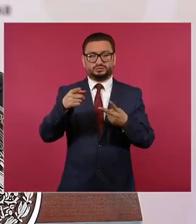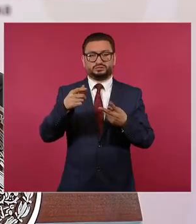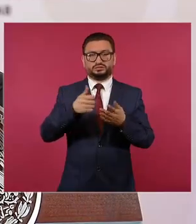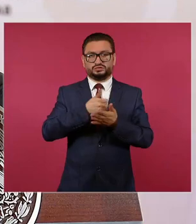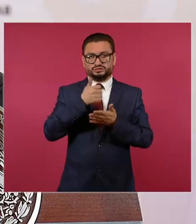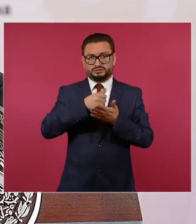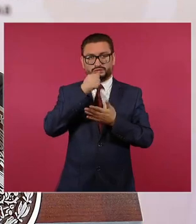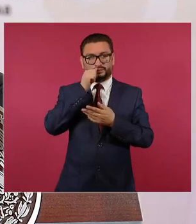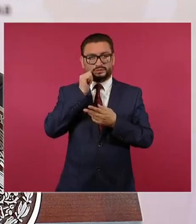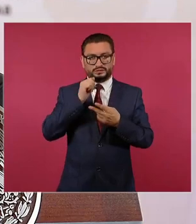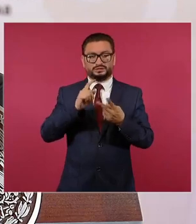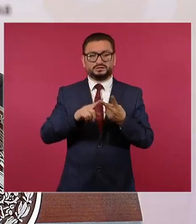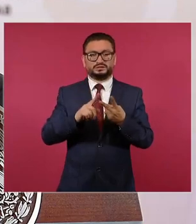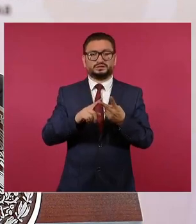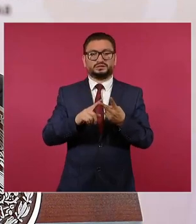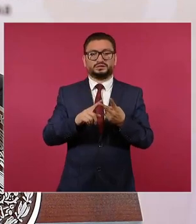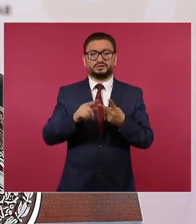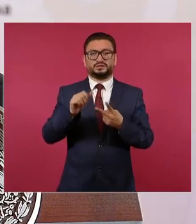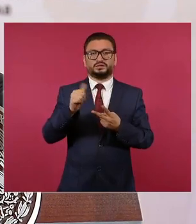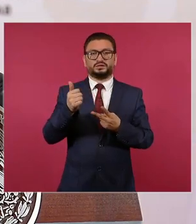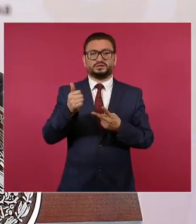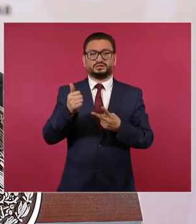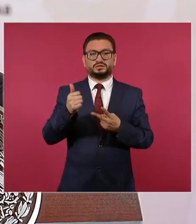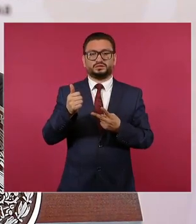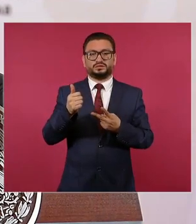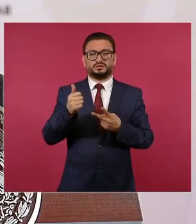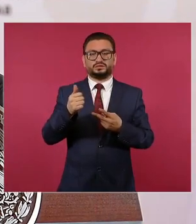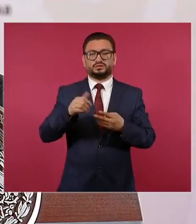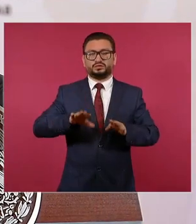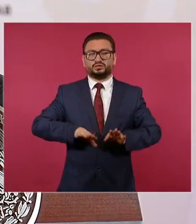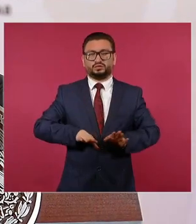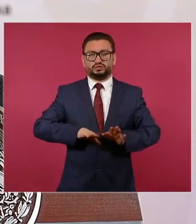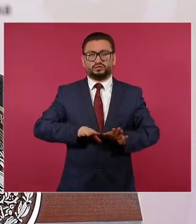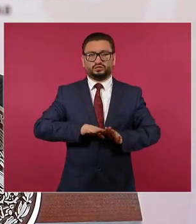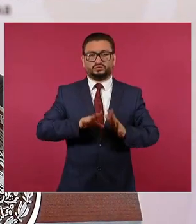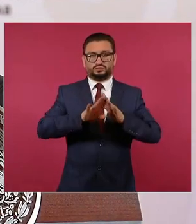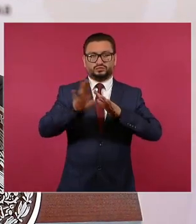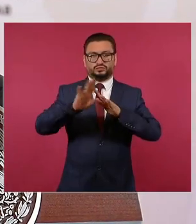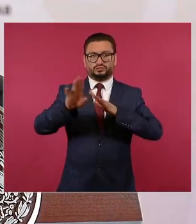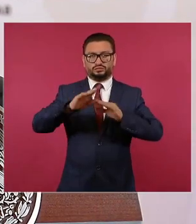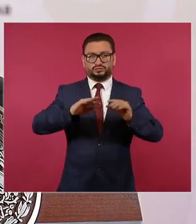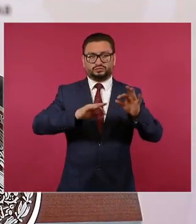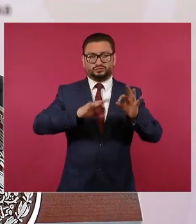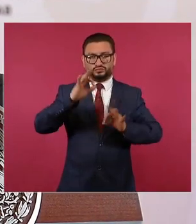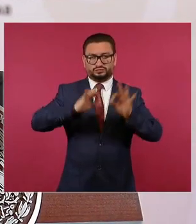Juárez, y busca también la del comportamiento de la migración. Sí, lo